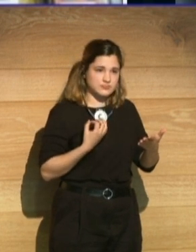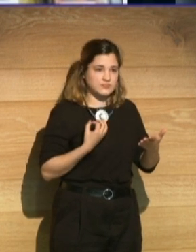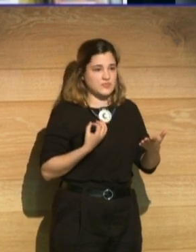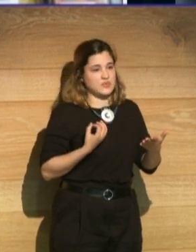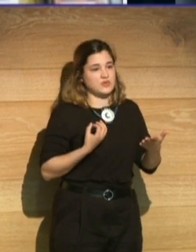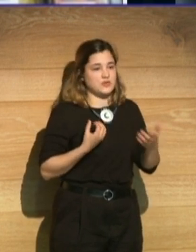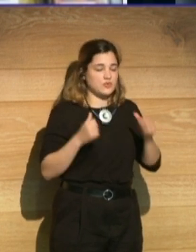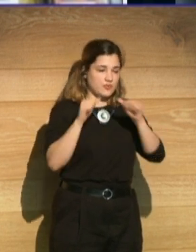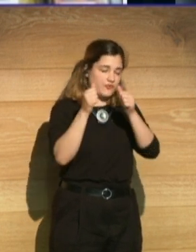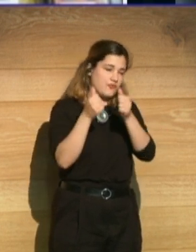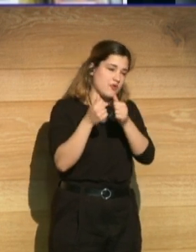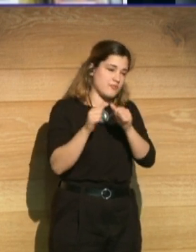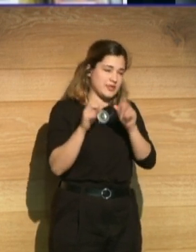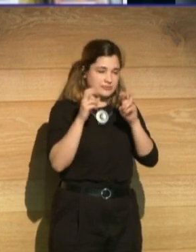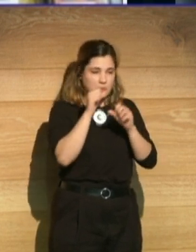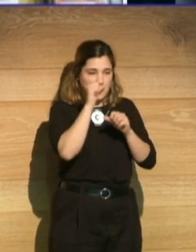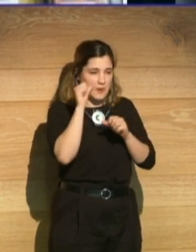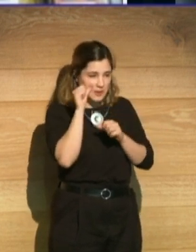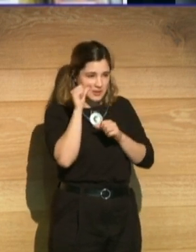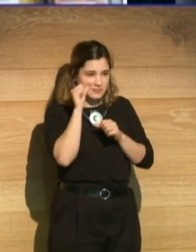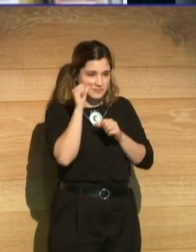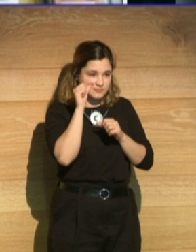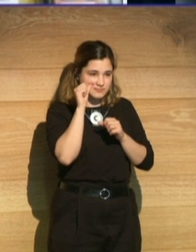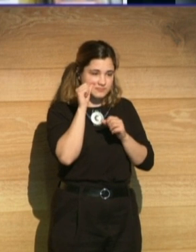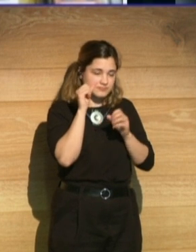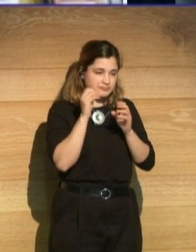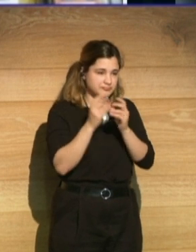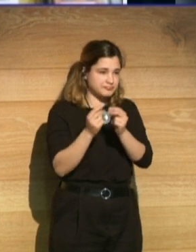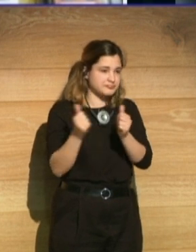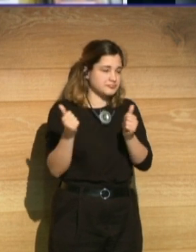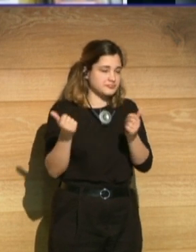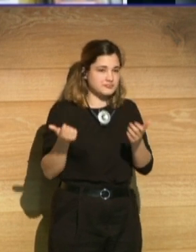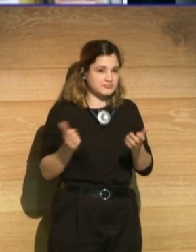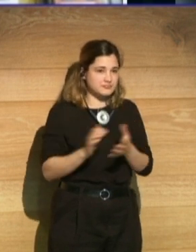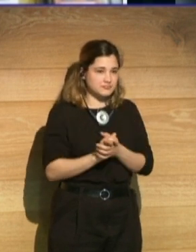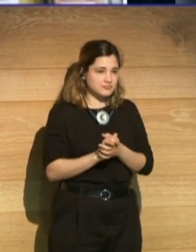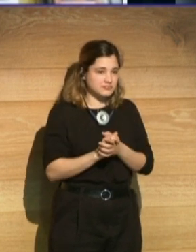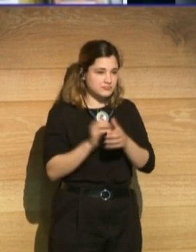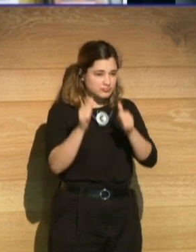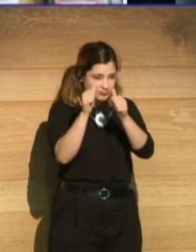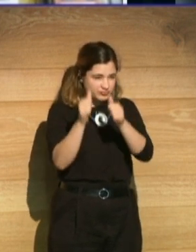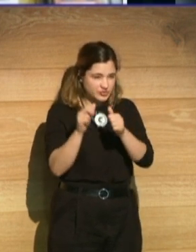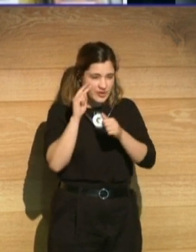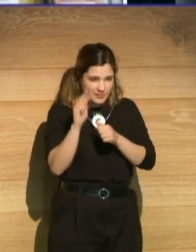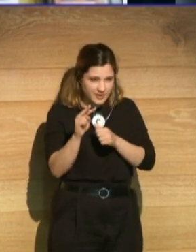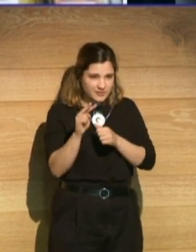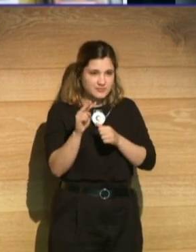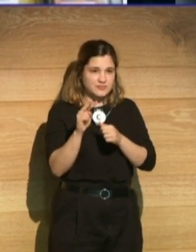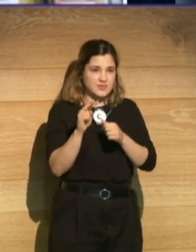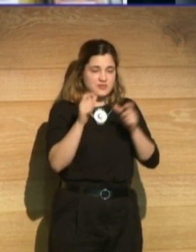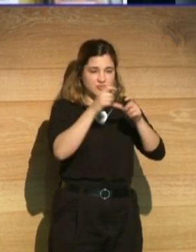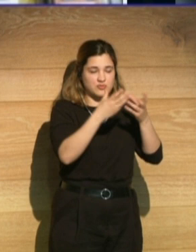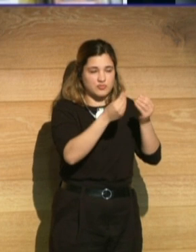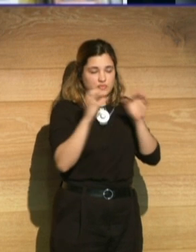estereotipo sobre Mussolini y los fascistas, un estereotipo que ha sido difundido